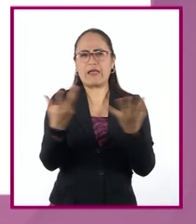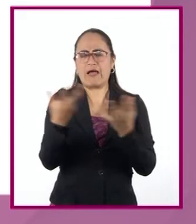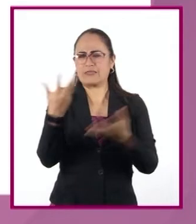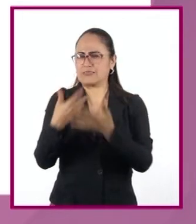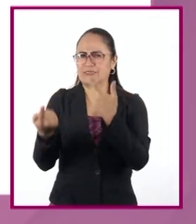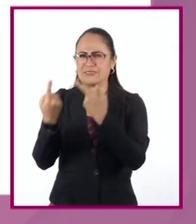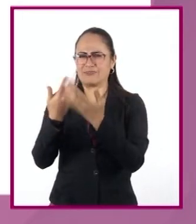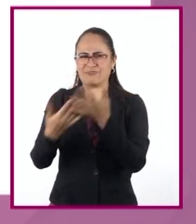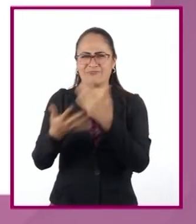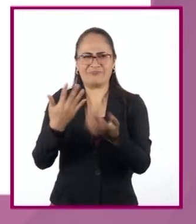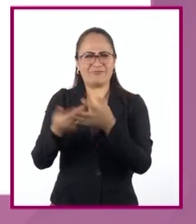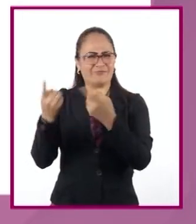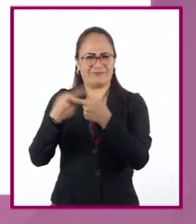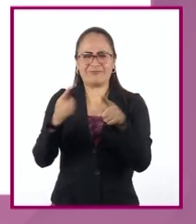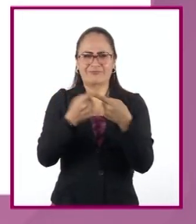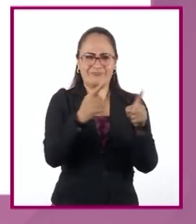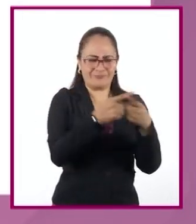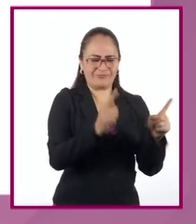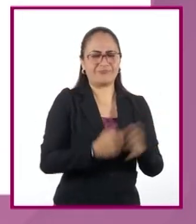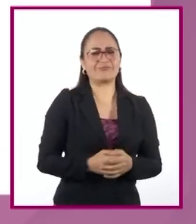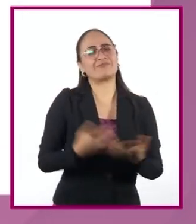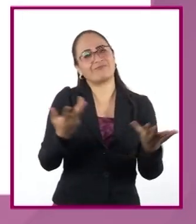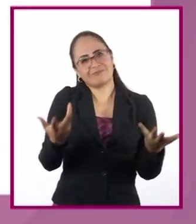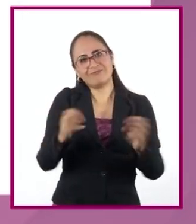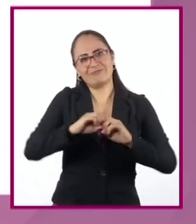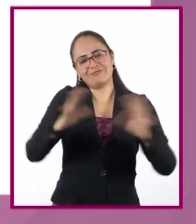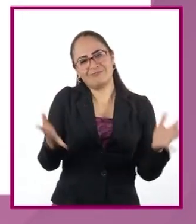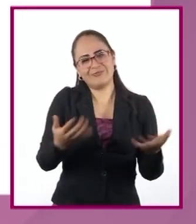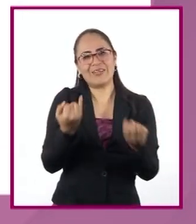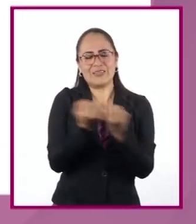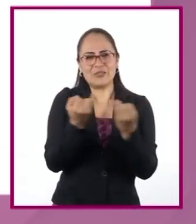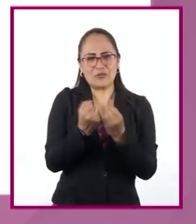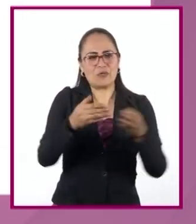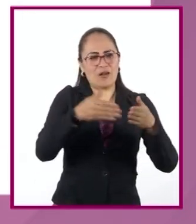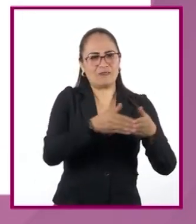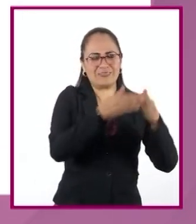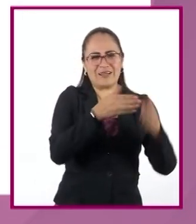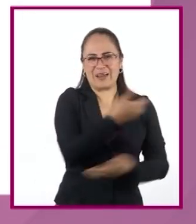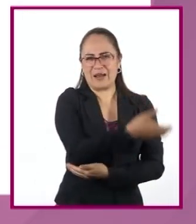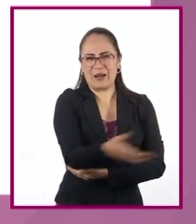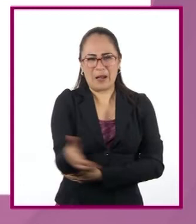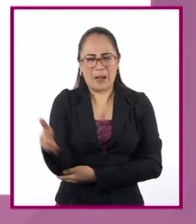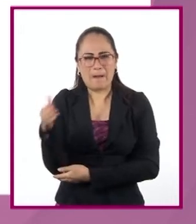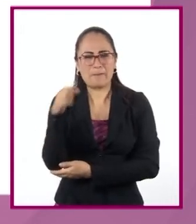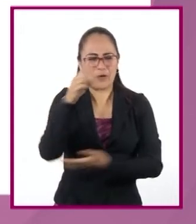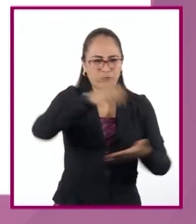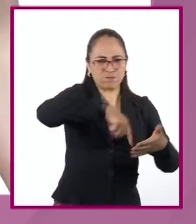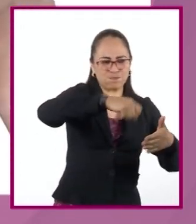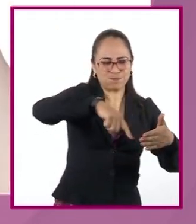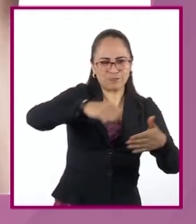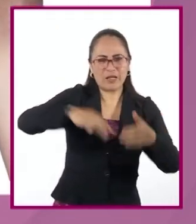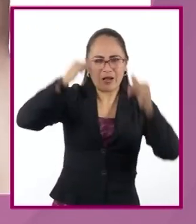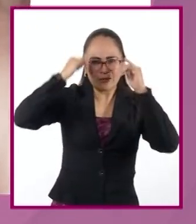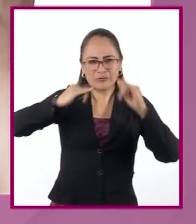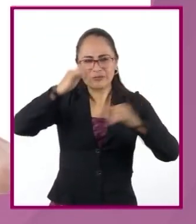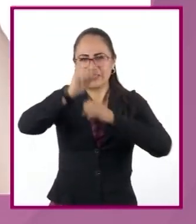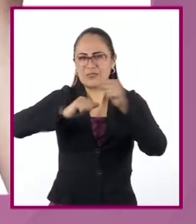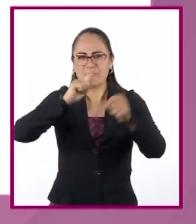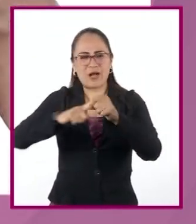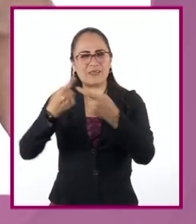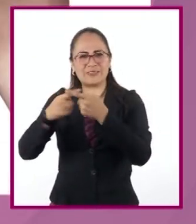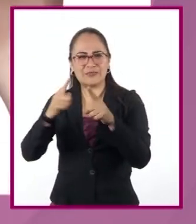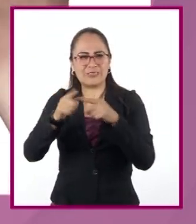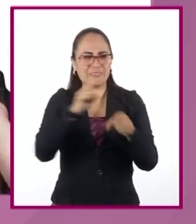manufacturas. Aunque claro, también existen granjas en donde se cultiva la tierra y se cría ganado.